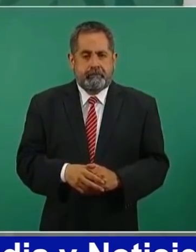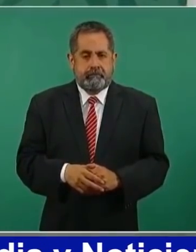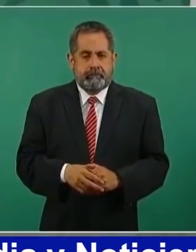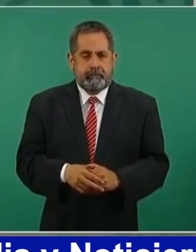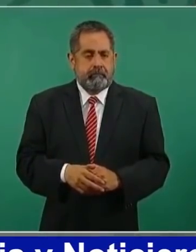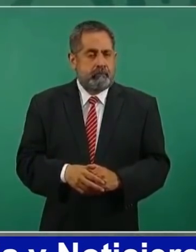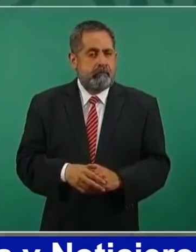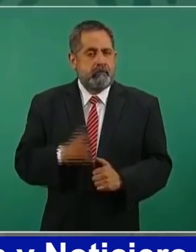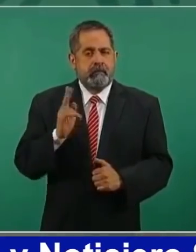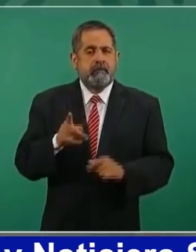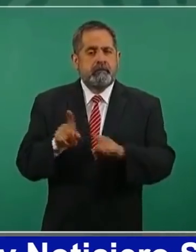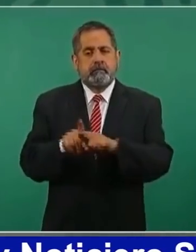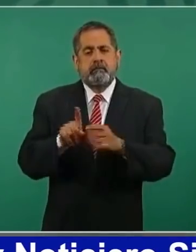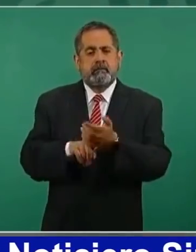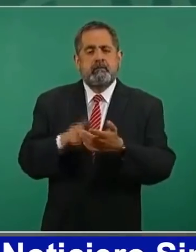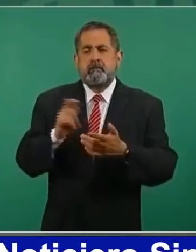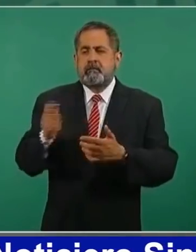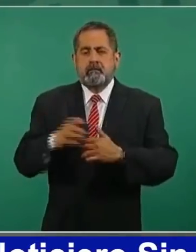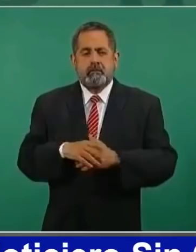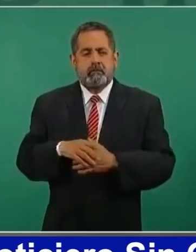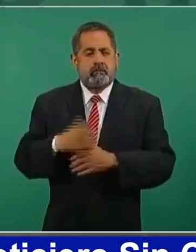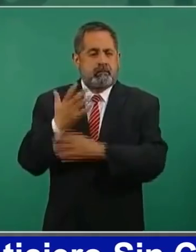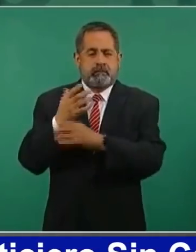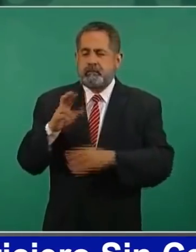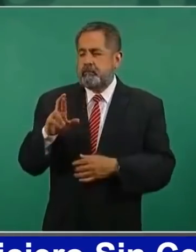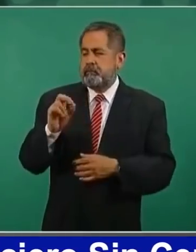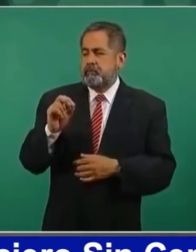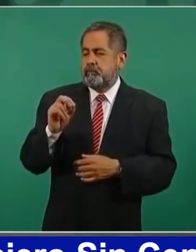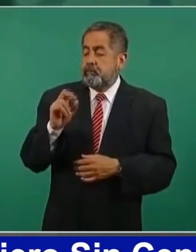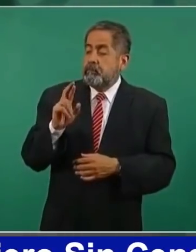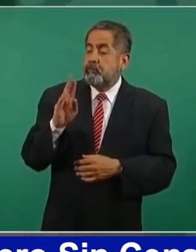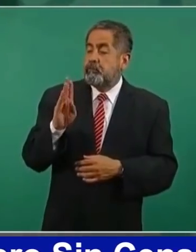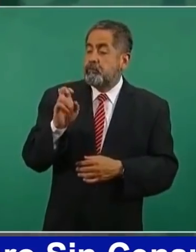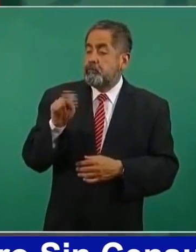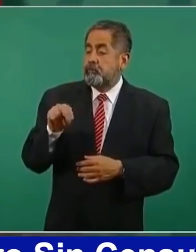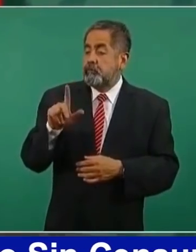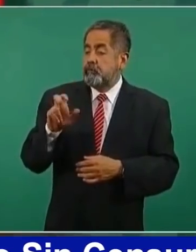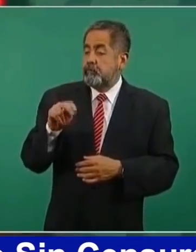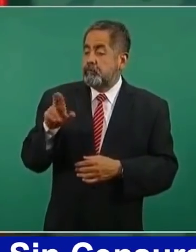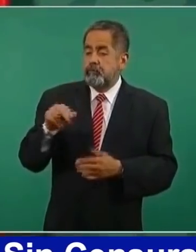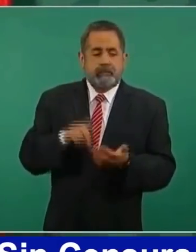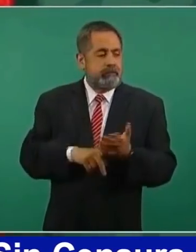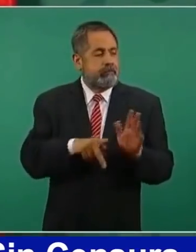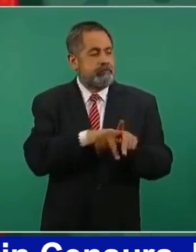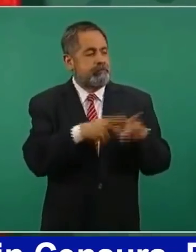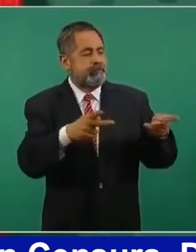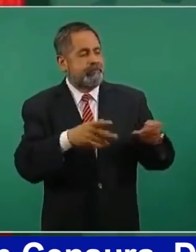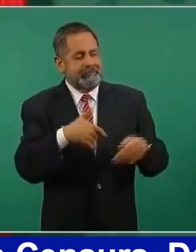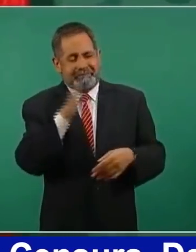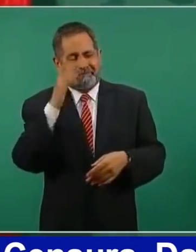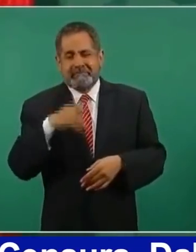de, como decía Rubén Leñero, prensa vendida